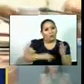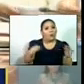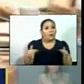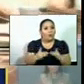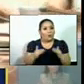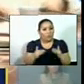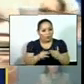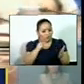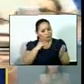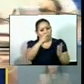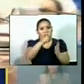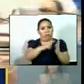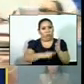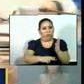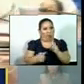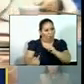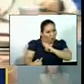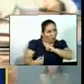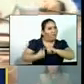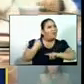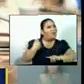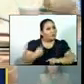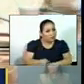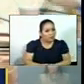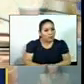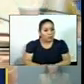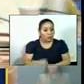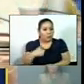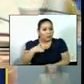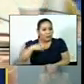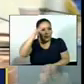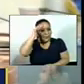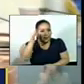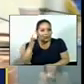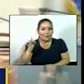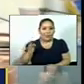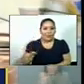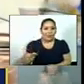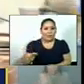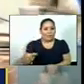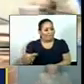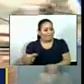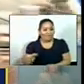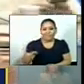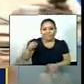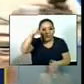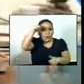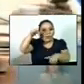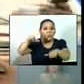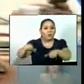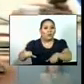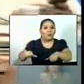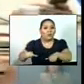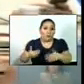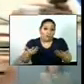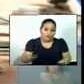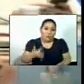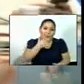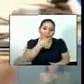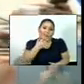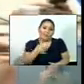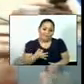que también es una nota bastante ofensiva, ¿verdad? Yo creo que de esa manera no se llegan a acuerdos. Yo la verdad,